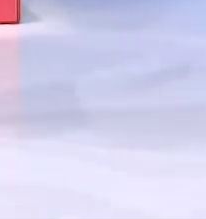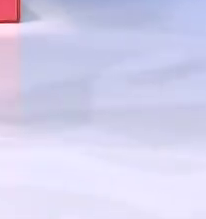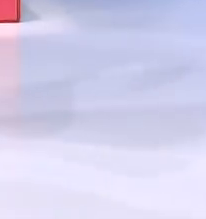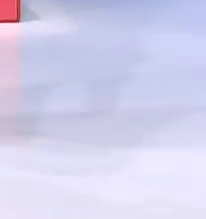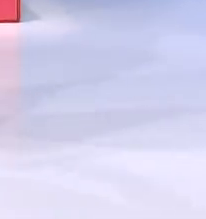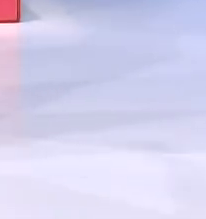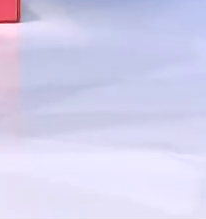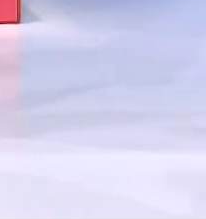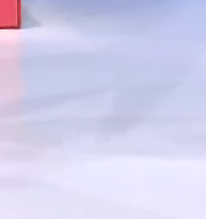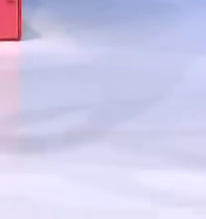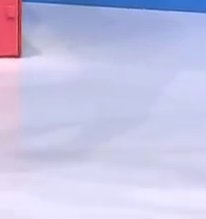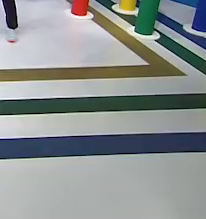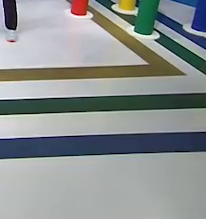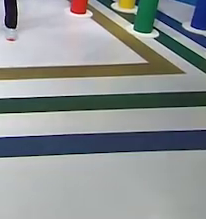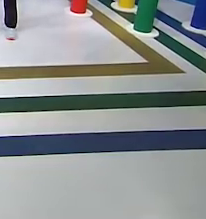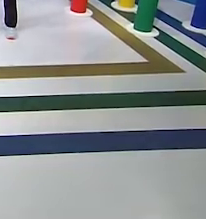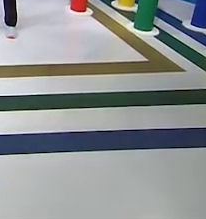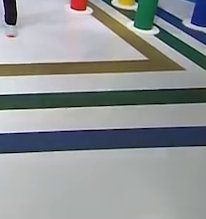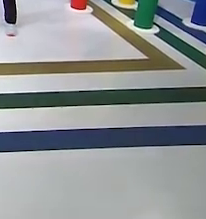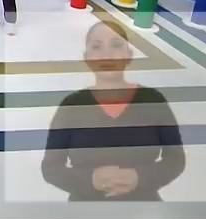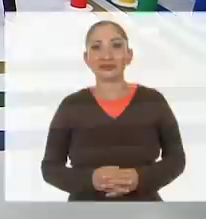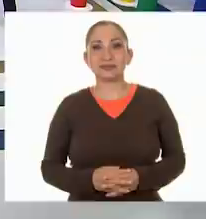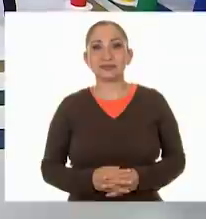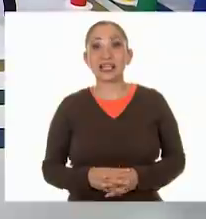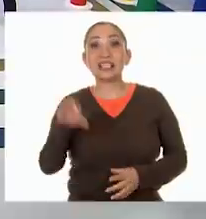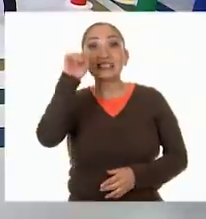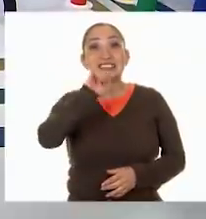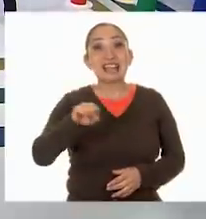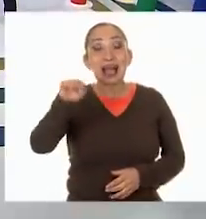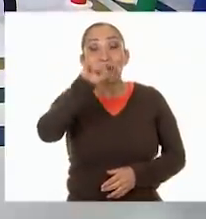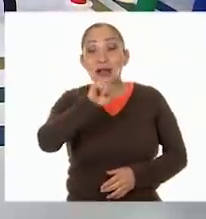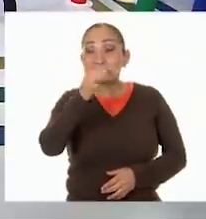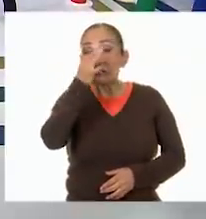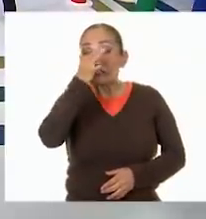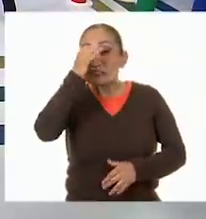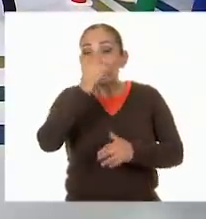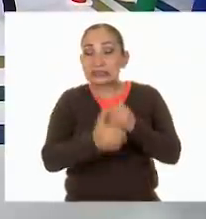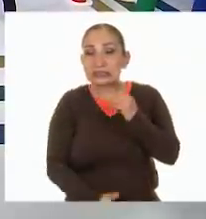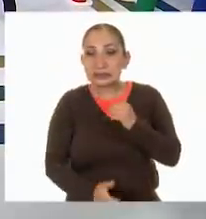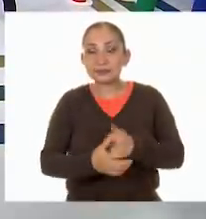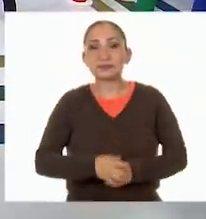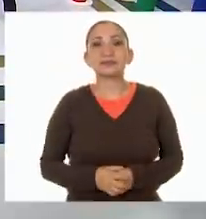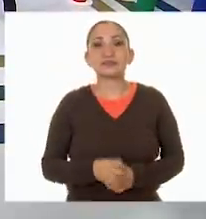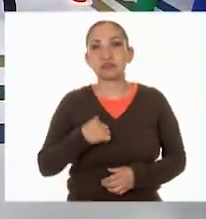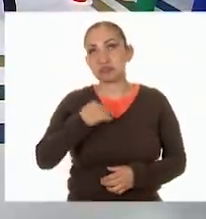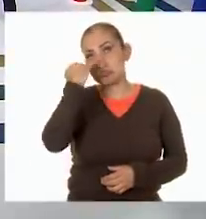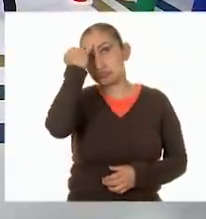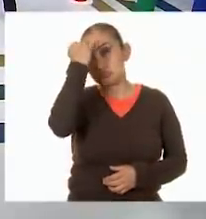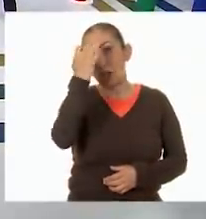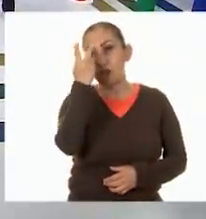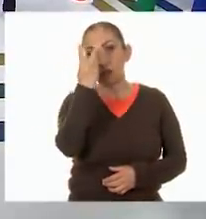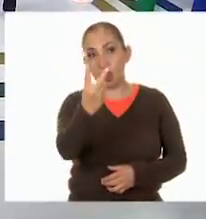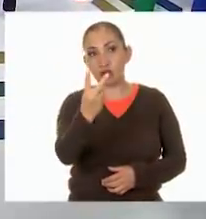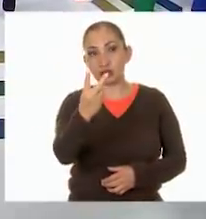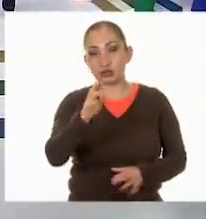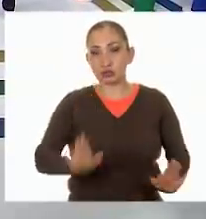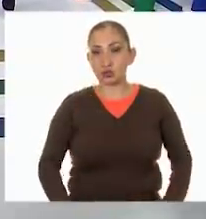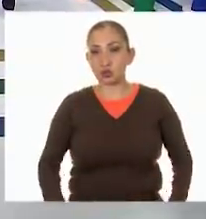jueves, viernes. Ya llegamos al sábado, casi terminamos. Yo propongo dos golpes en las